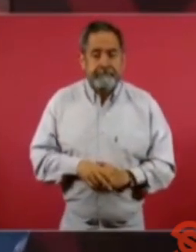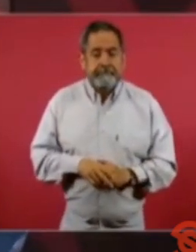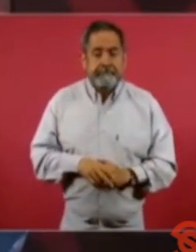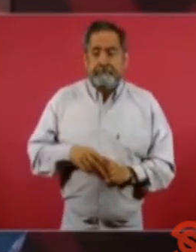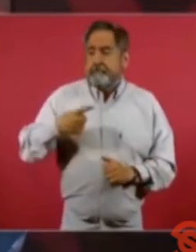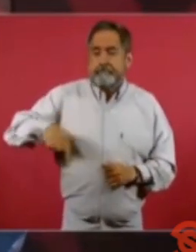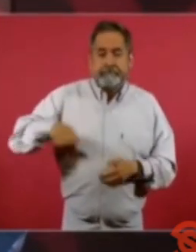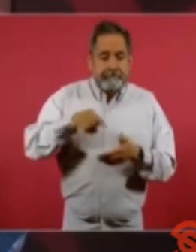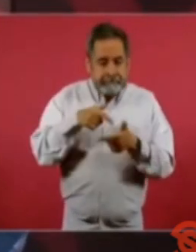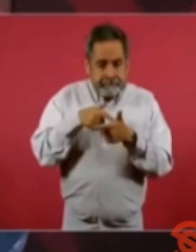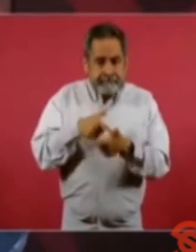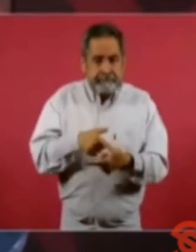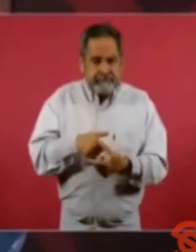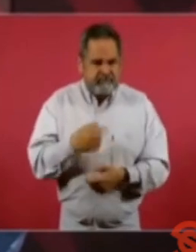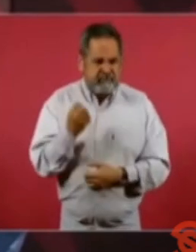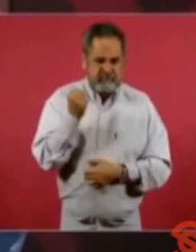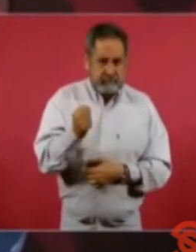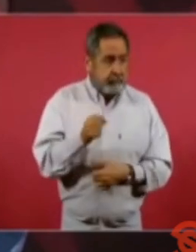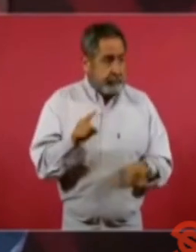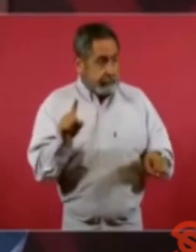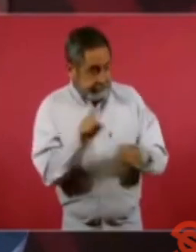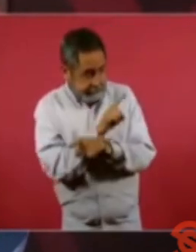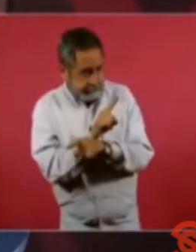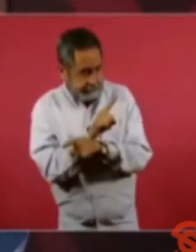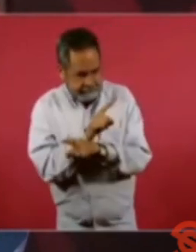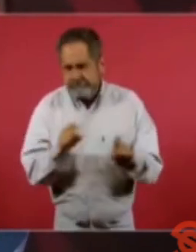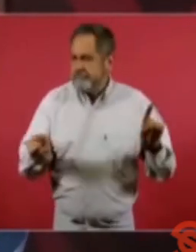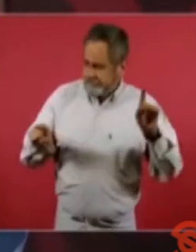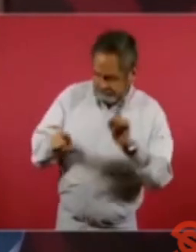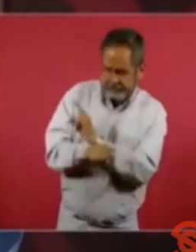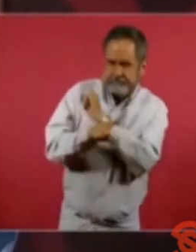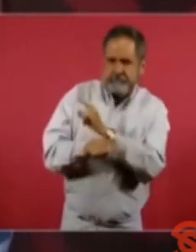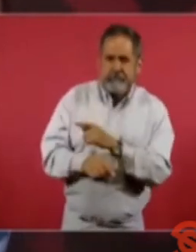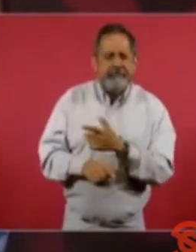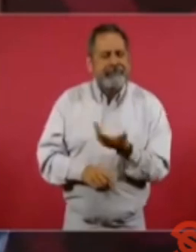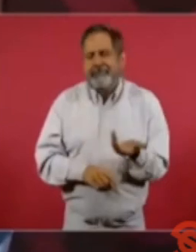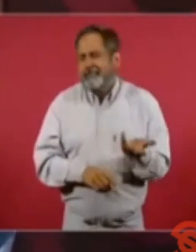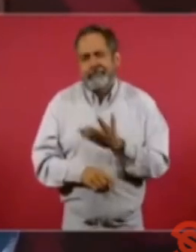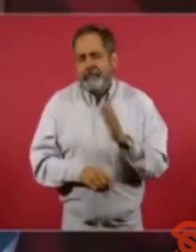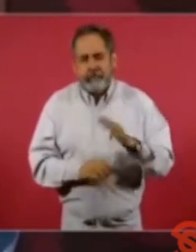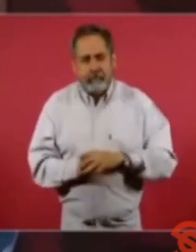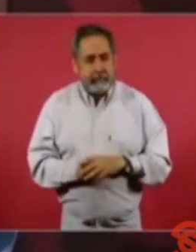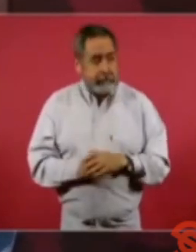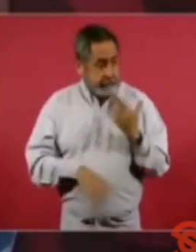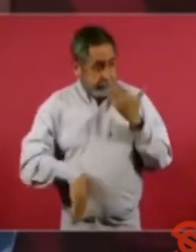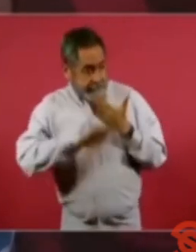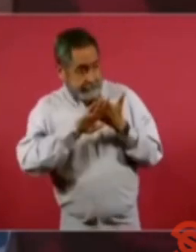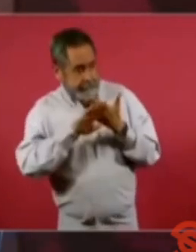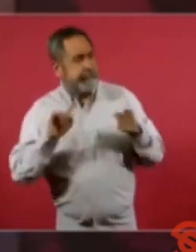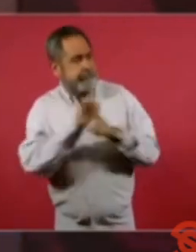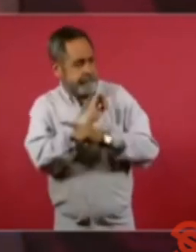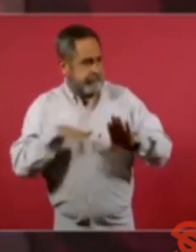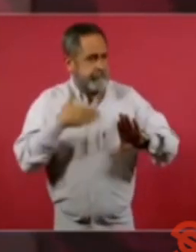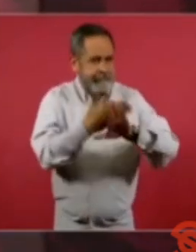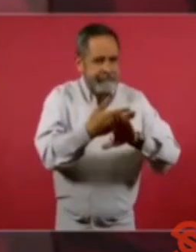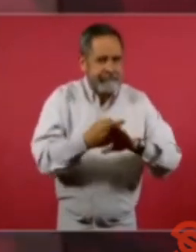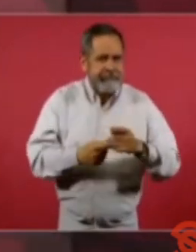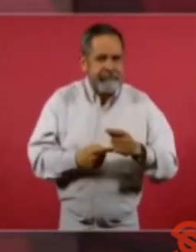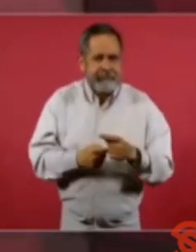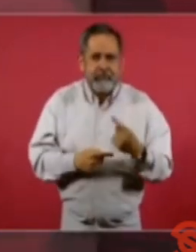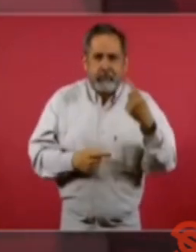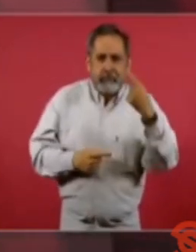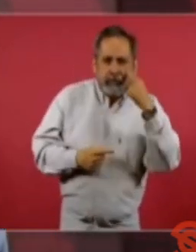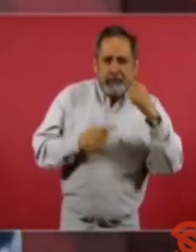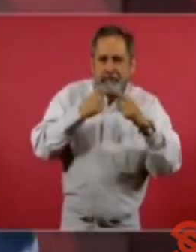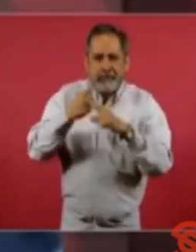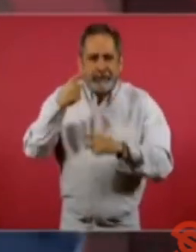seguir aplicando la ley del talión. Esto no es ojo por ojo, diente por diente. Ya lo